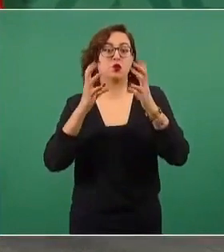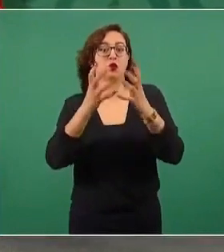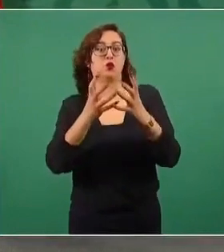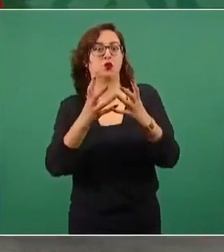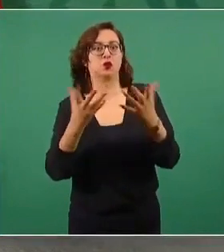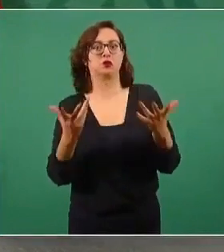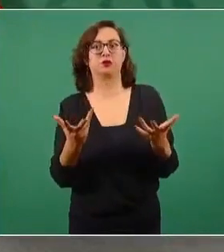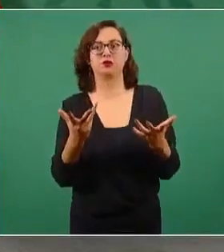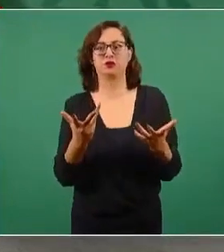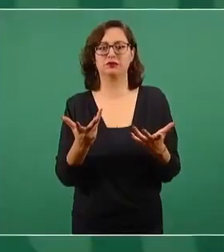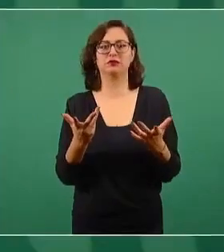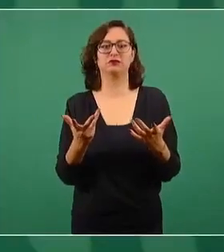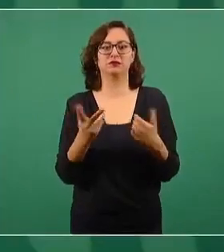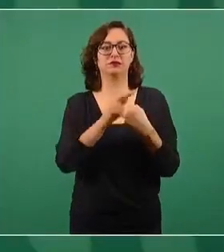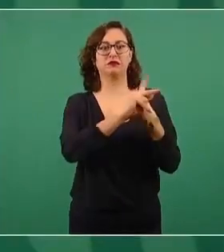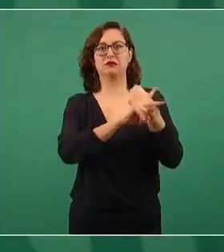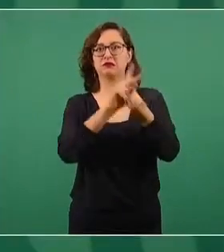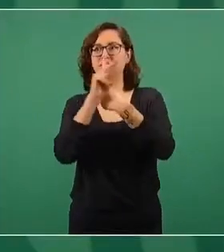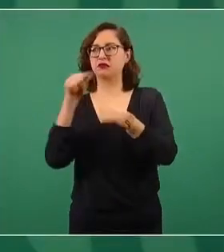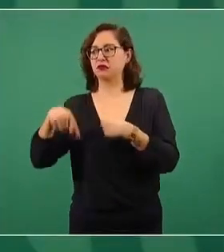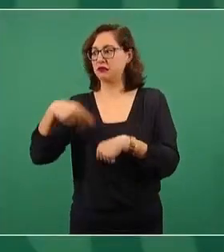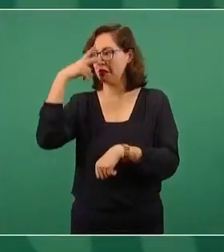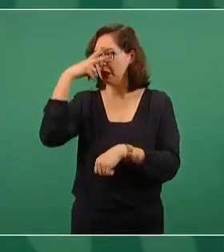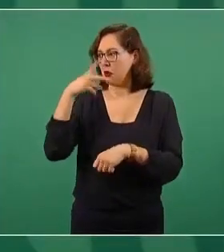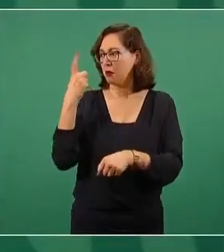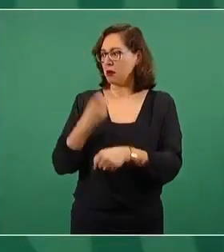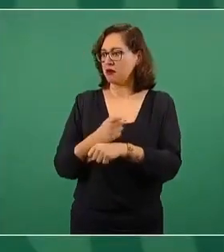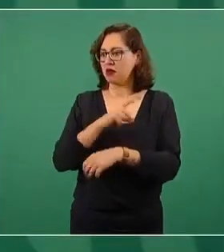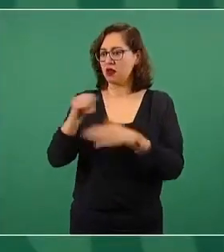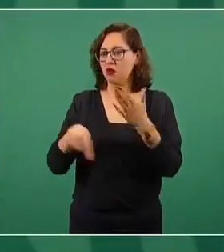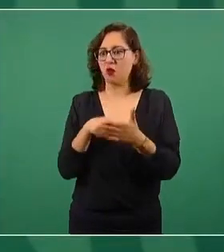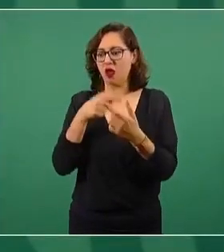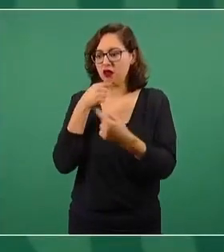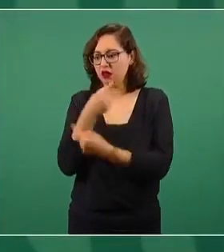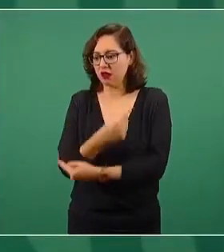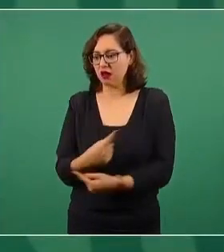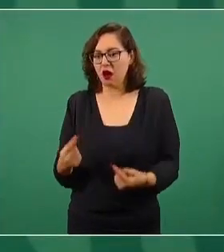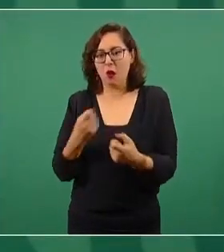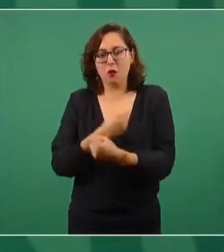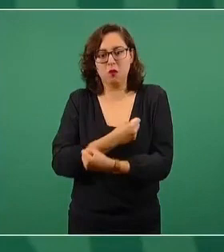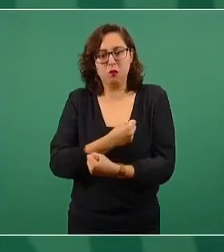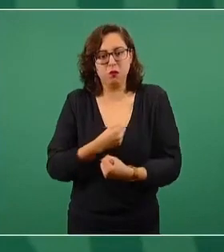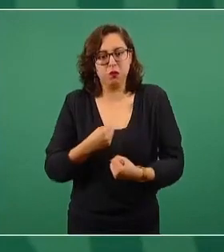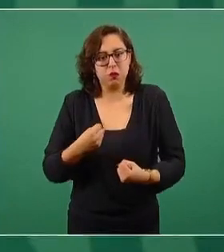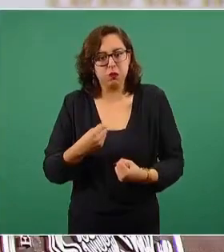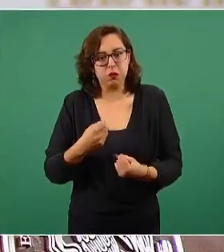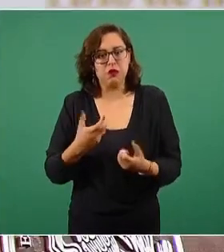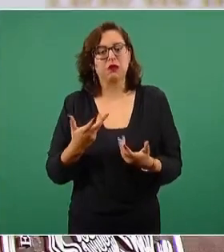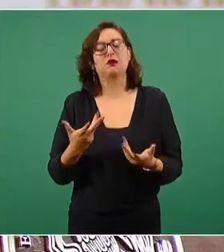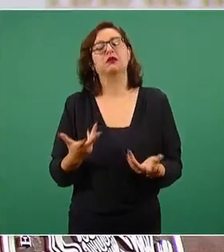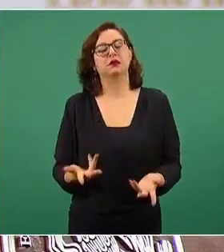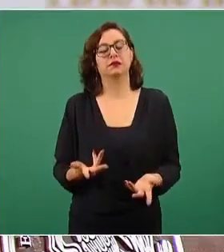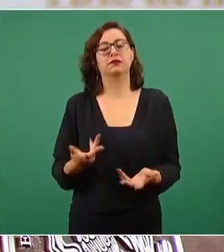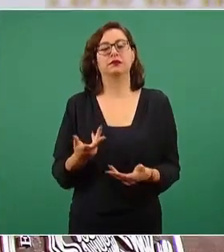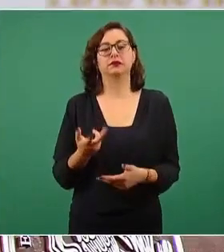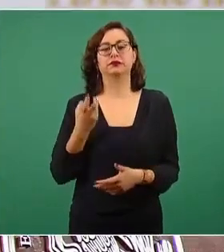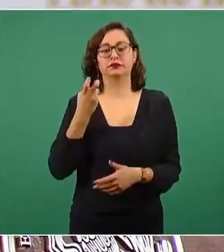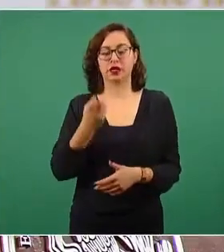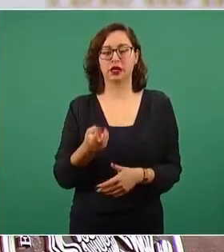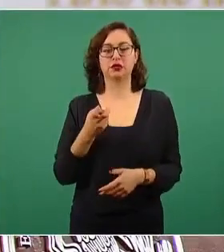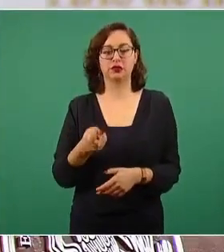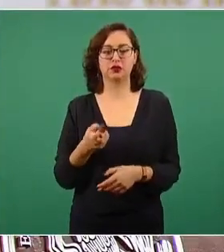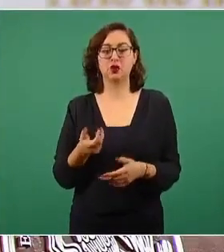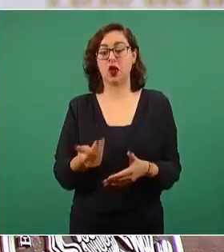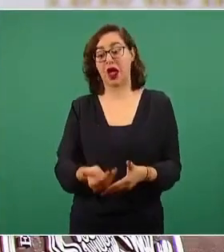obesidad infantil. Entonces, todo esto que tiene que ver con la